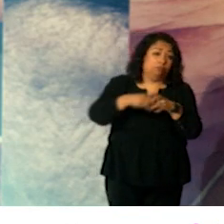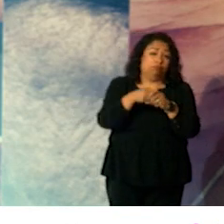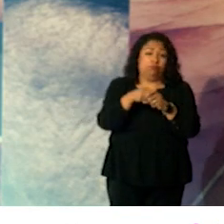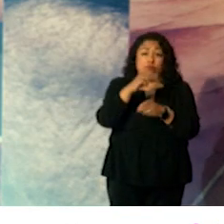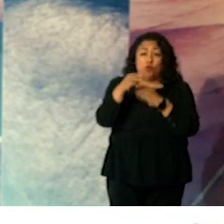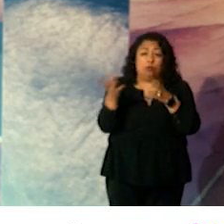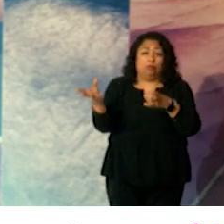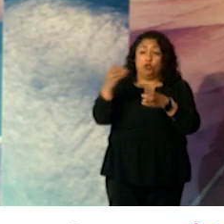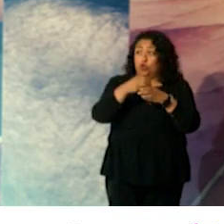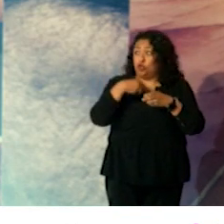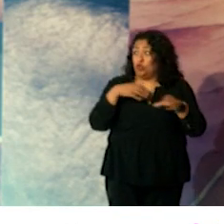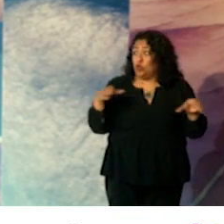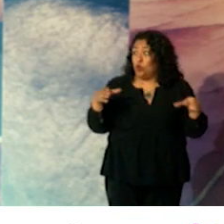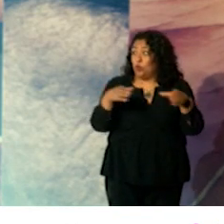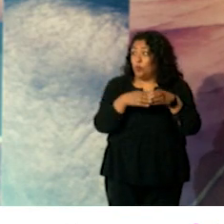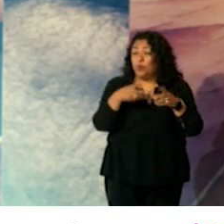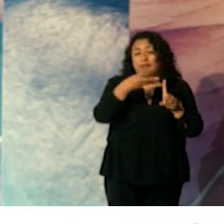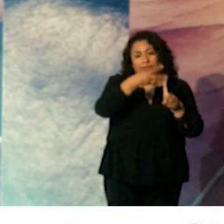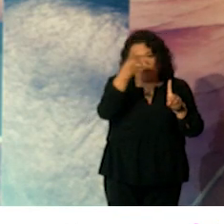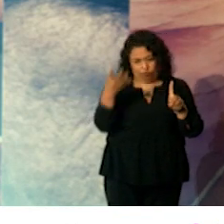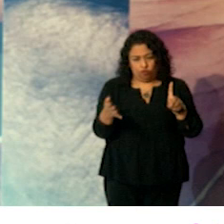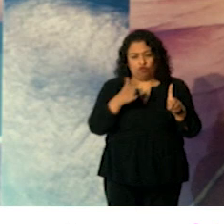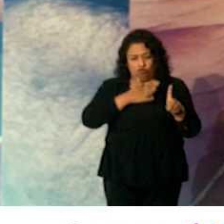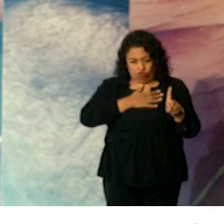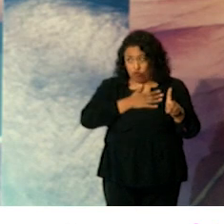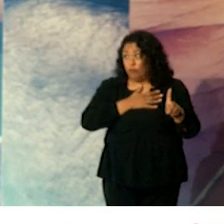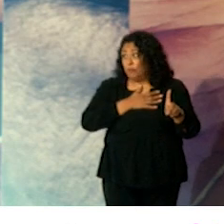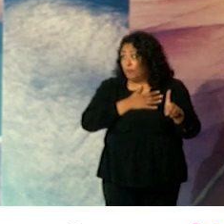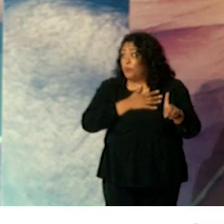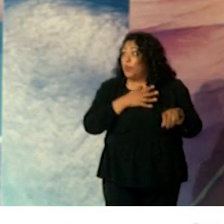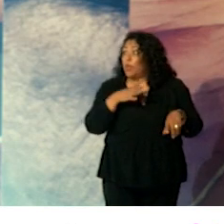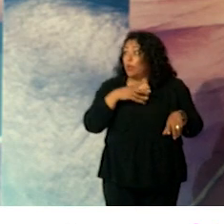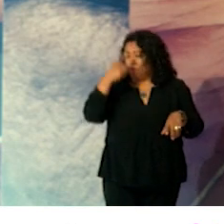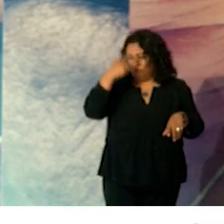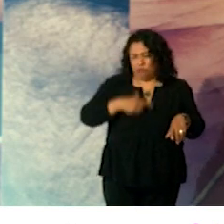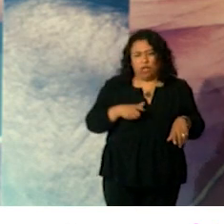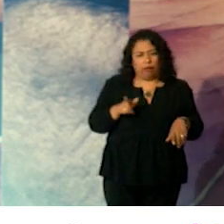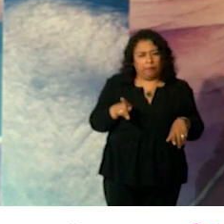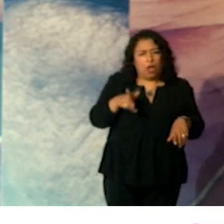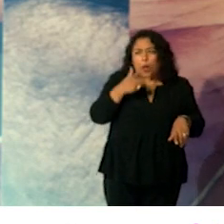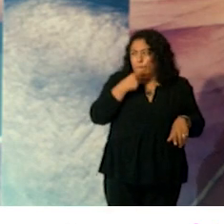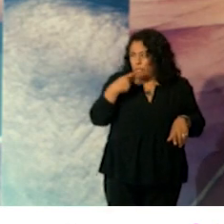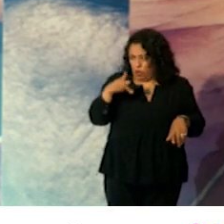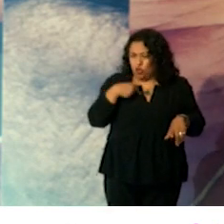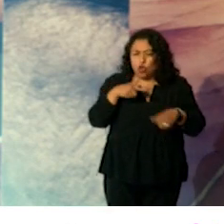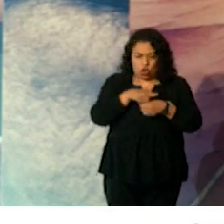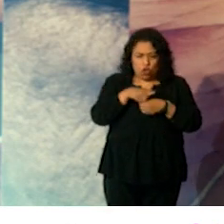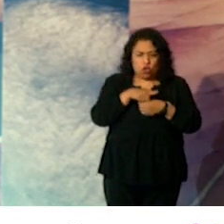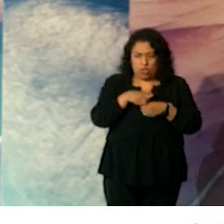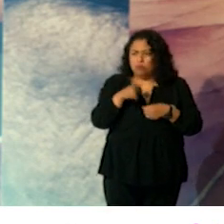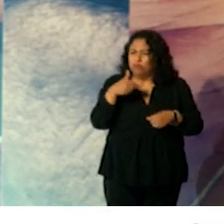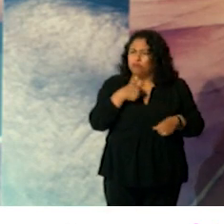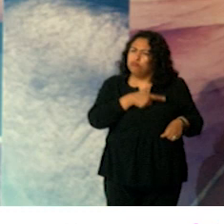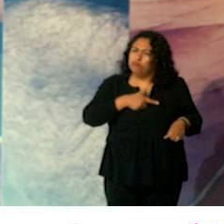planeta. Pertenezco a la comunidad LGBTTIQ+, ¿sí? Y aunque tengo un aspecto más varonil, pero soy homosexual y